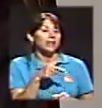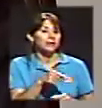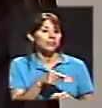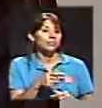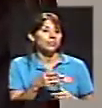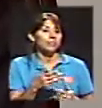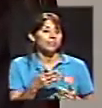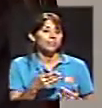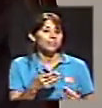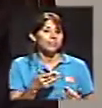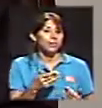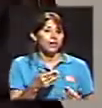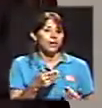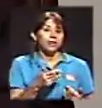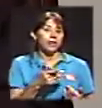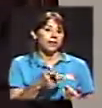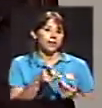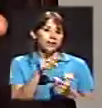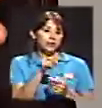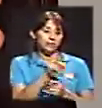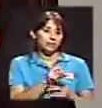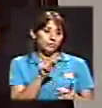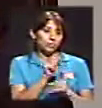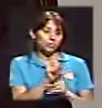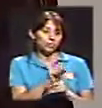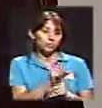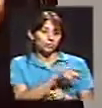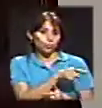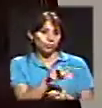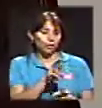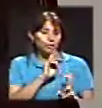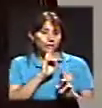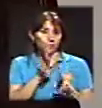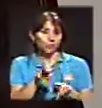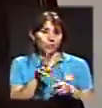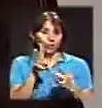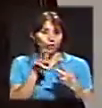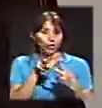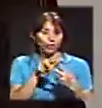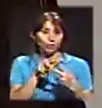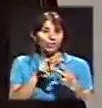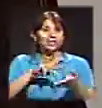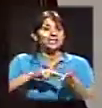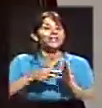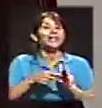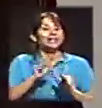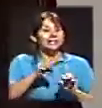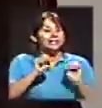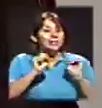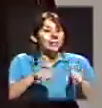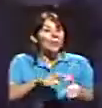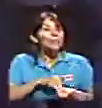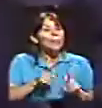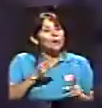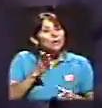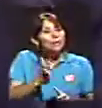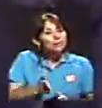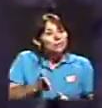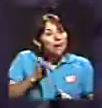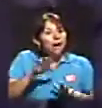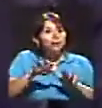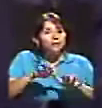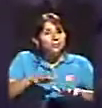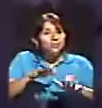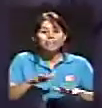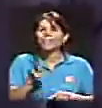Edgar, de estas dos respuestas de ustedes, es sí se puede, pero despacio y con buena letra. Yo creo que